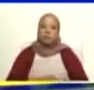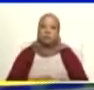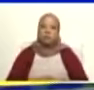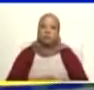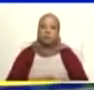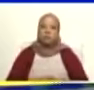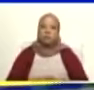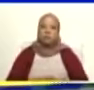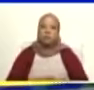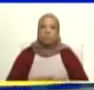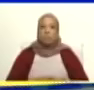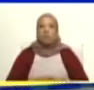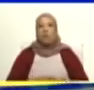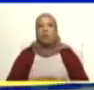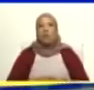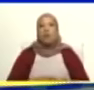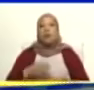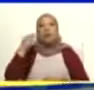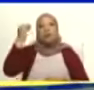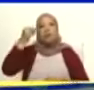Porque lo que se hace con el alma,